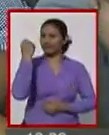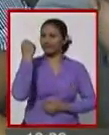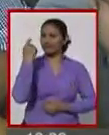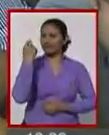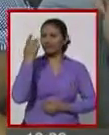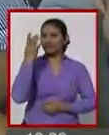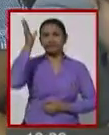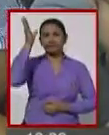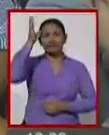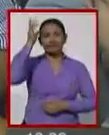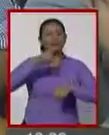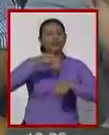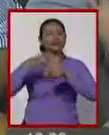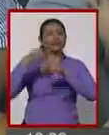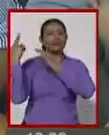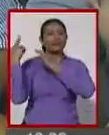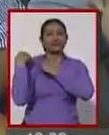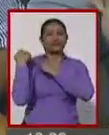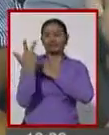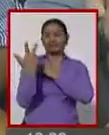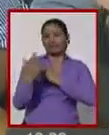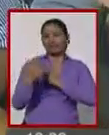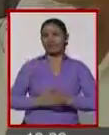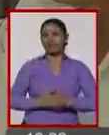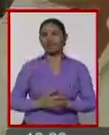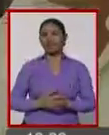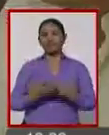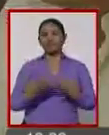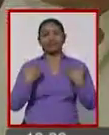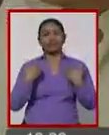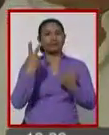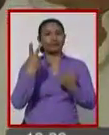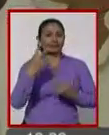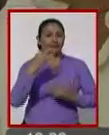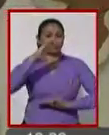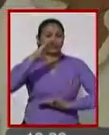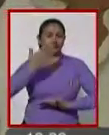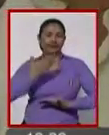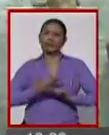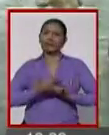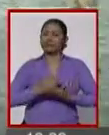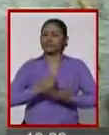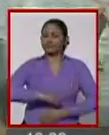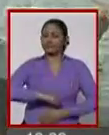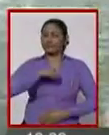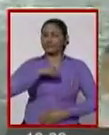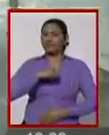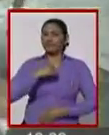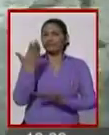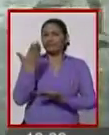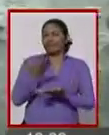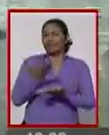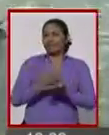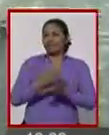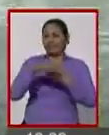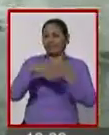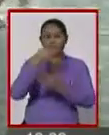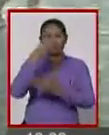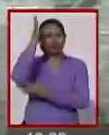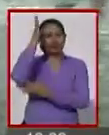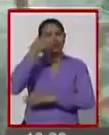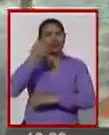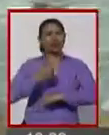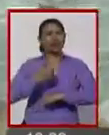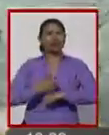padre en su tiempo, responsable con tres, ahora yo soy con dos y él... Y un orgullo estar acá para todos los padres acá presentes.